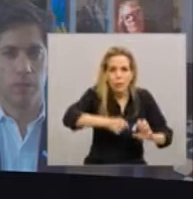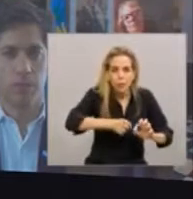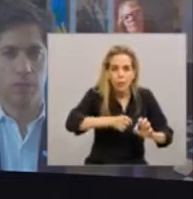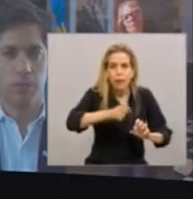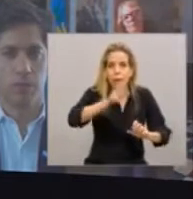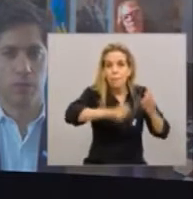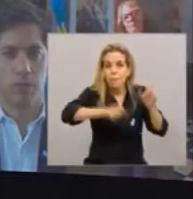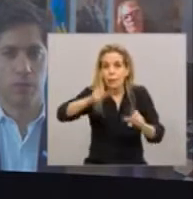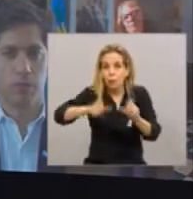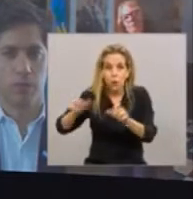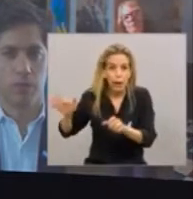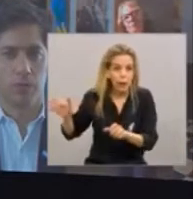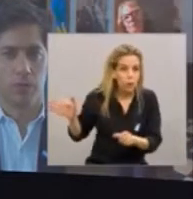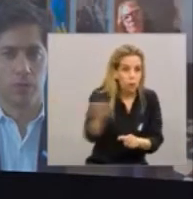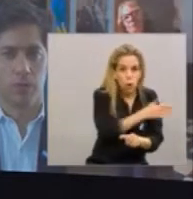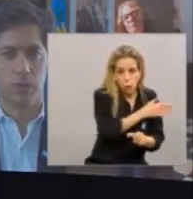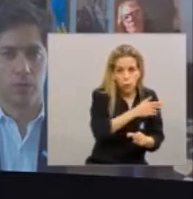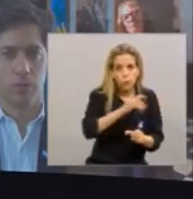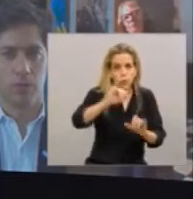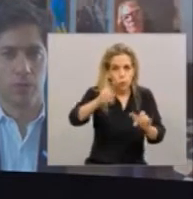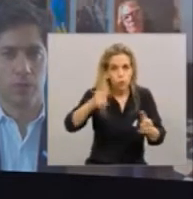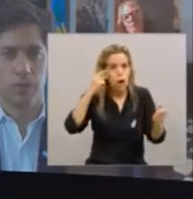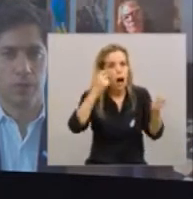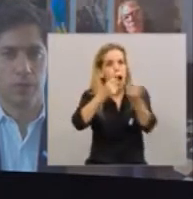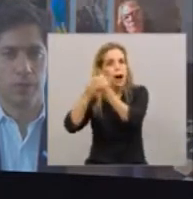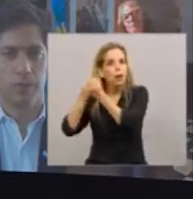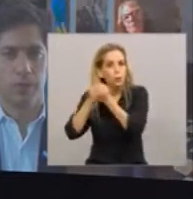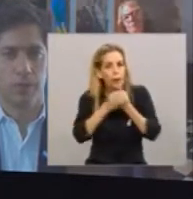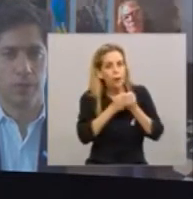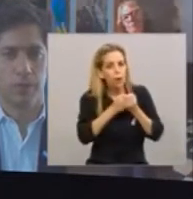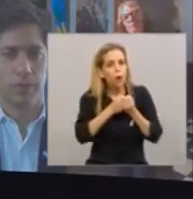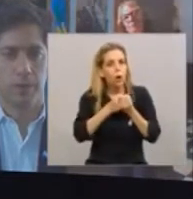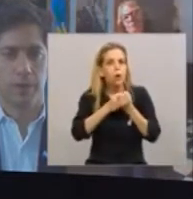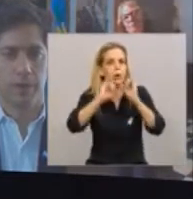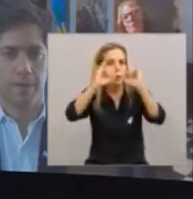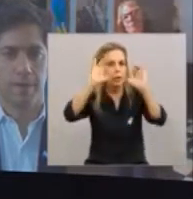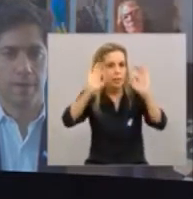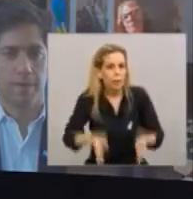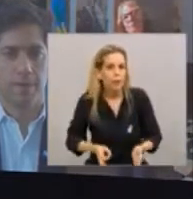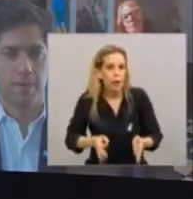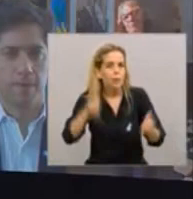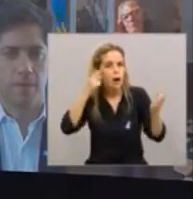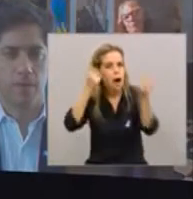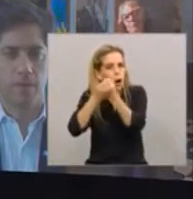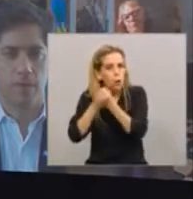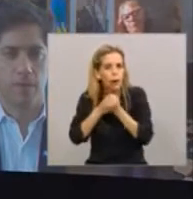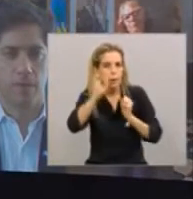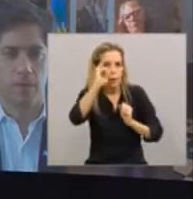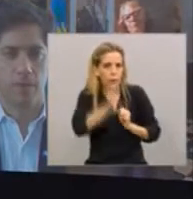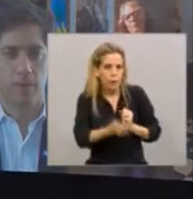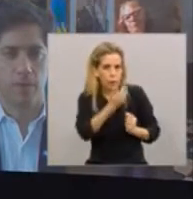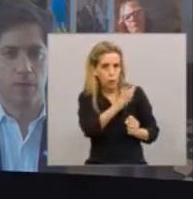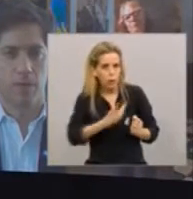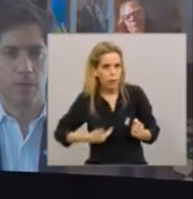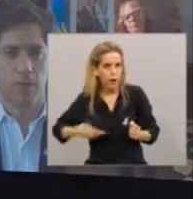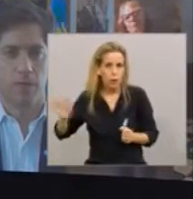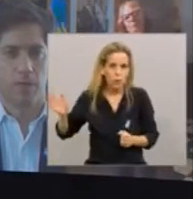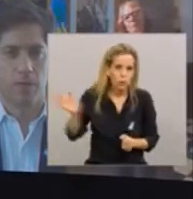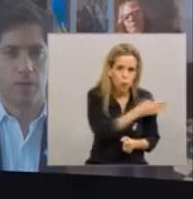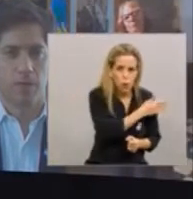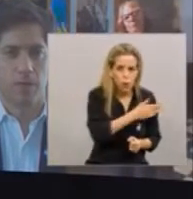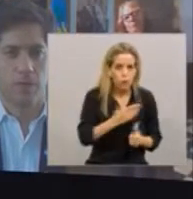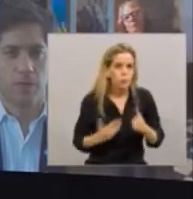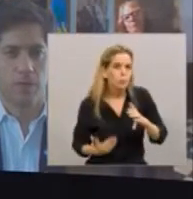estuvimos de acuerdo en que había que preservar la salud y la vida de la gente antes que nada